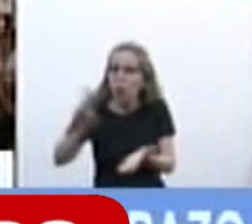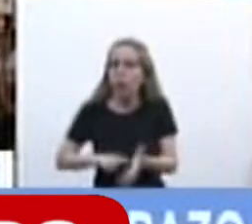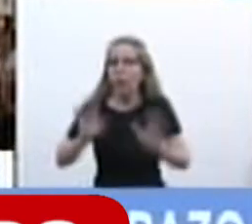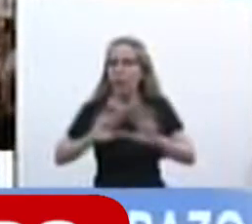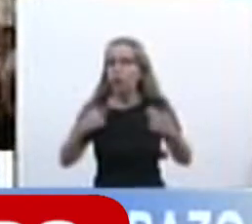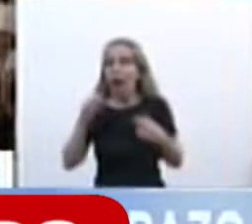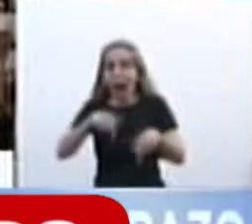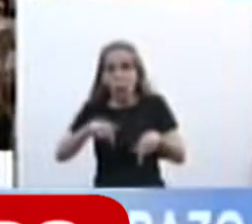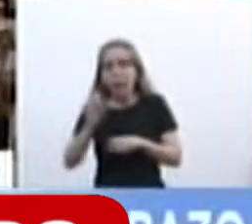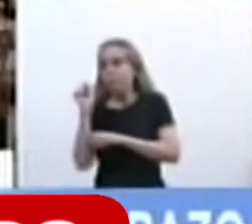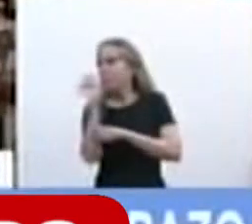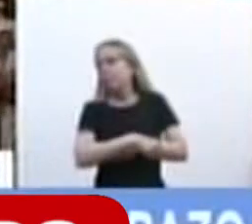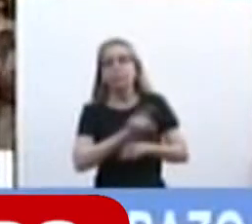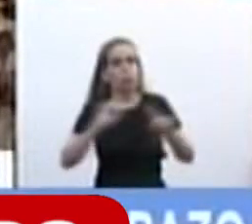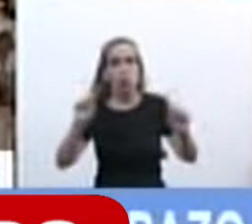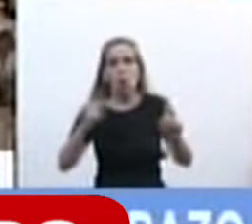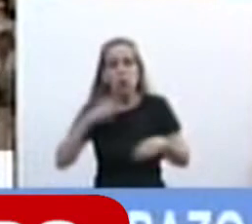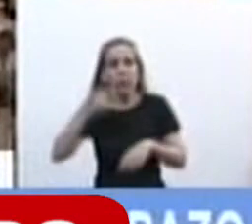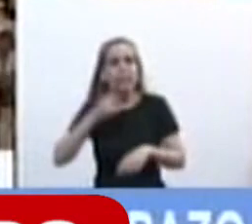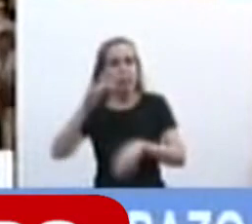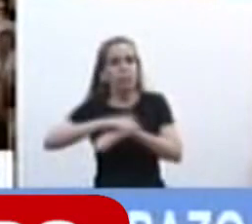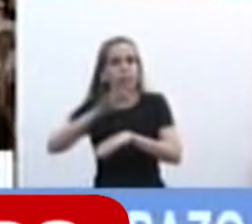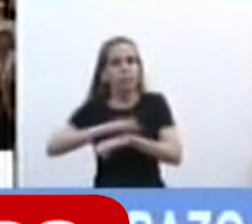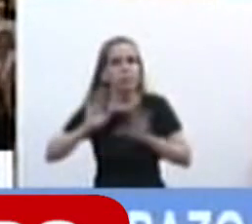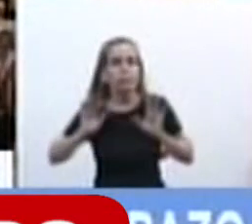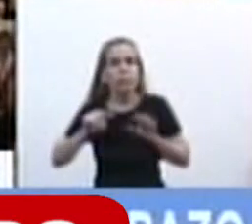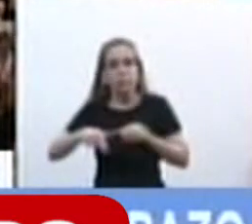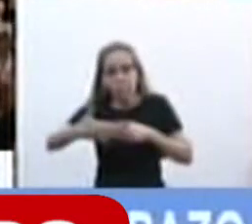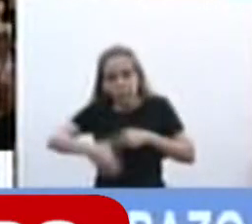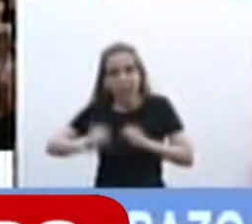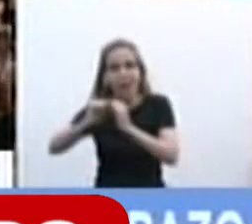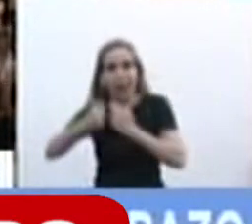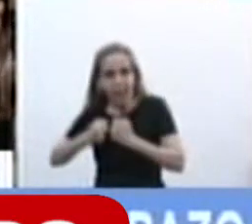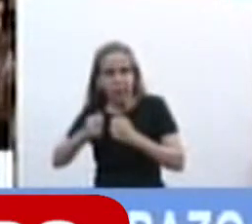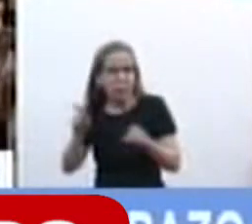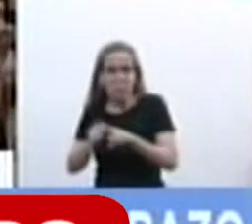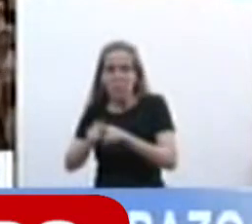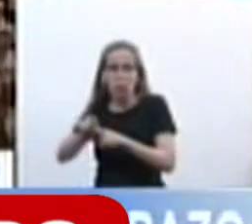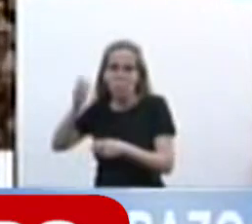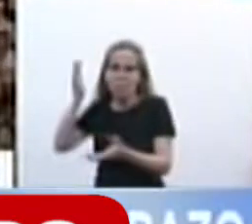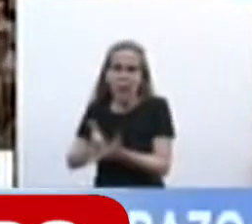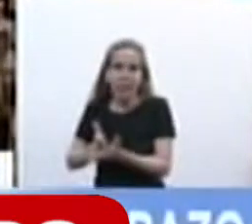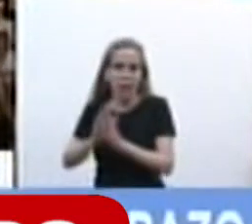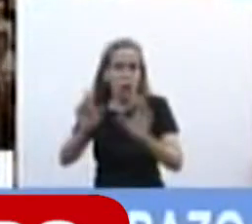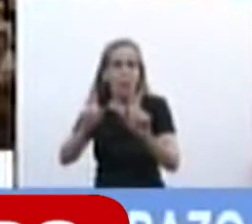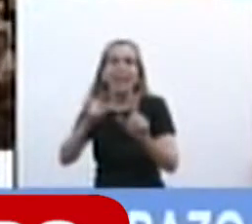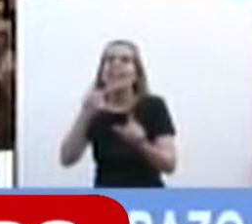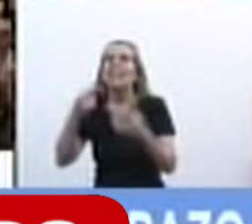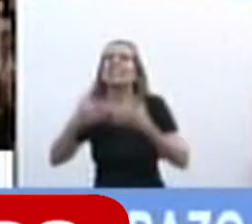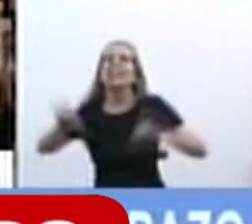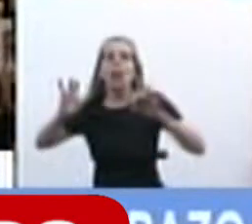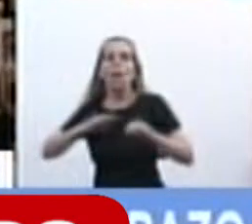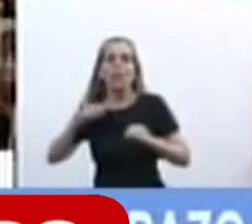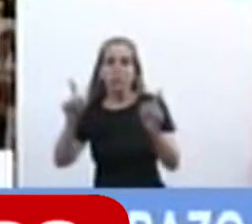mirar para otro lado. Me quiero hacer cargo. La clandestinidad mata, no salva ninguna vida. Está comprobado, como